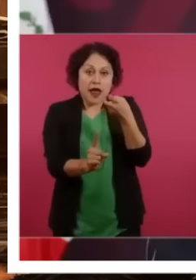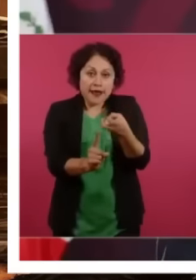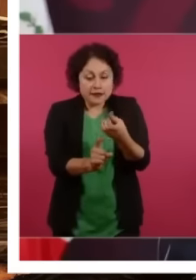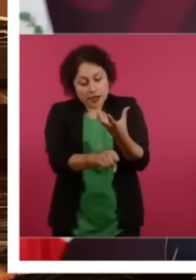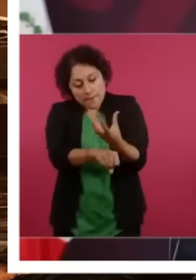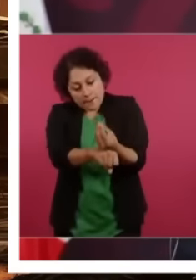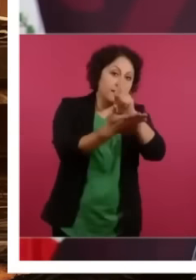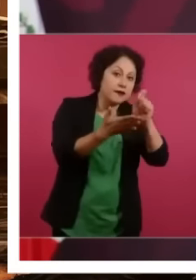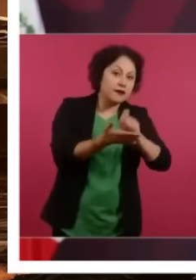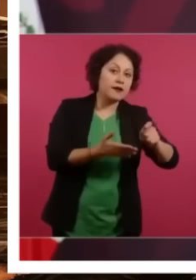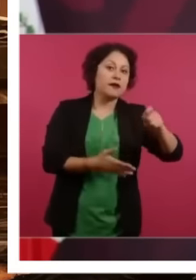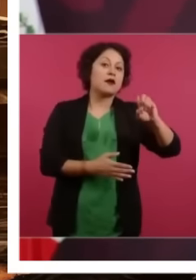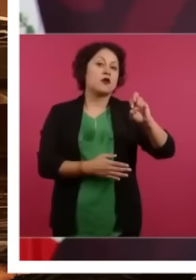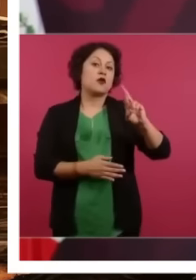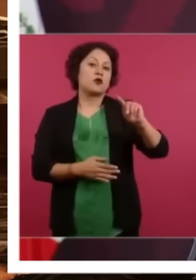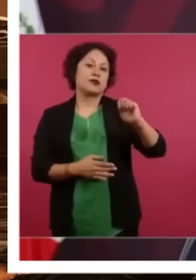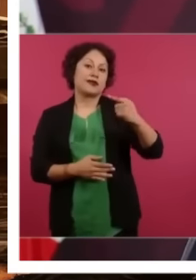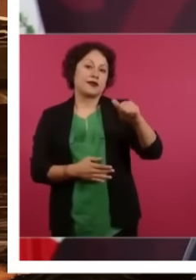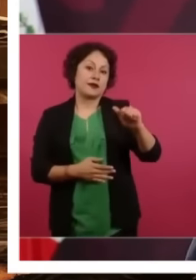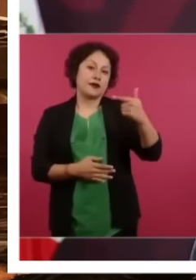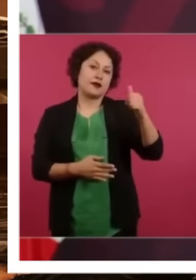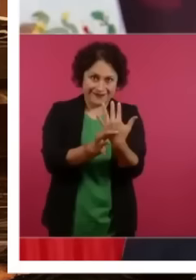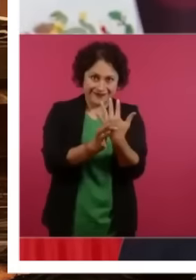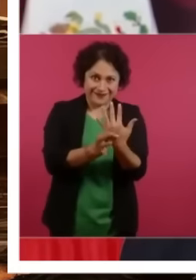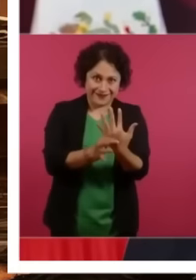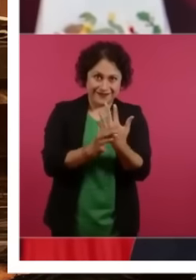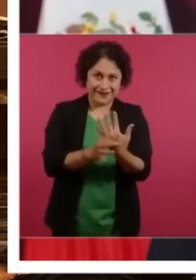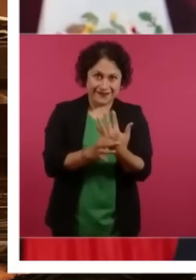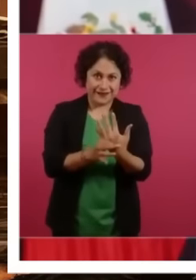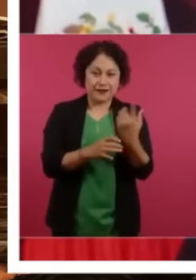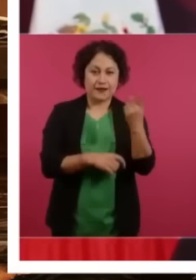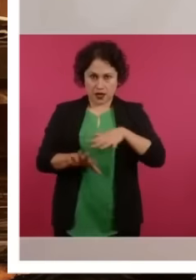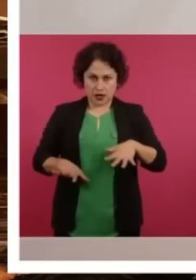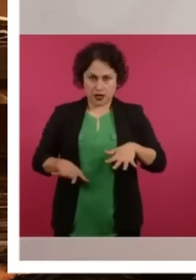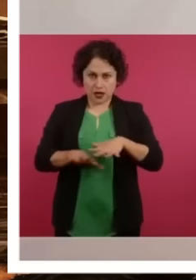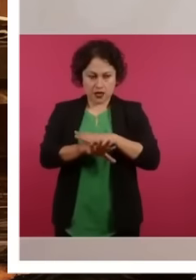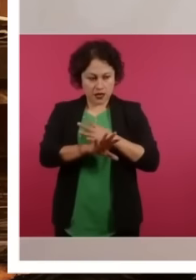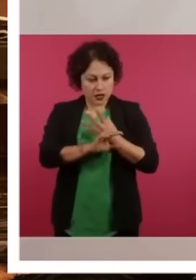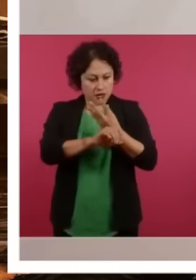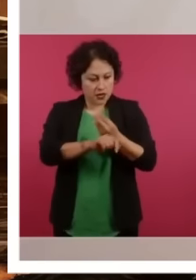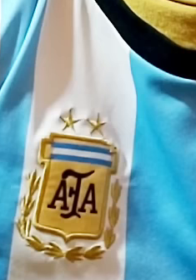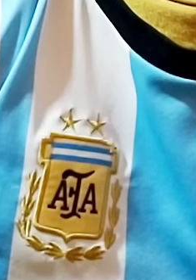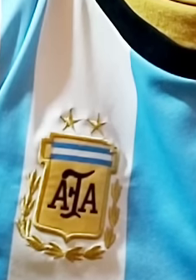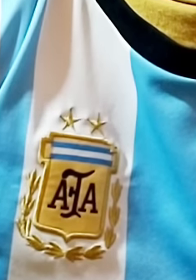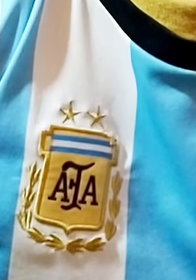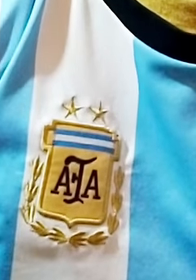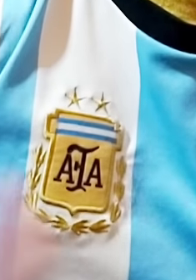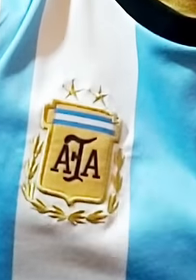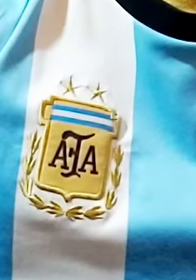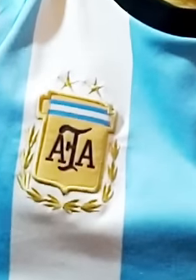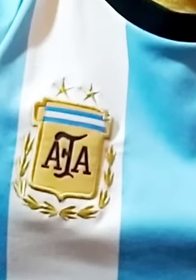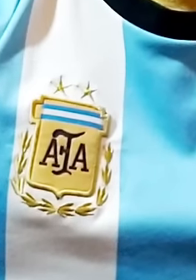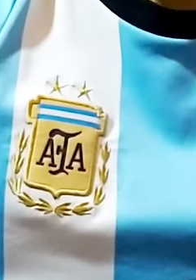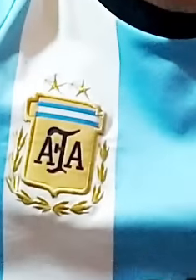decía Ortega y Gasset. Si cambio mi circunstancia, voy a cambiar yo. Yo y mi circunstancia.